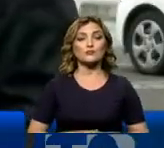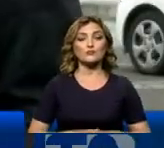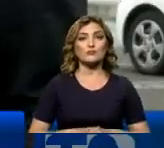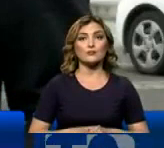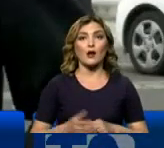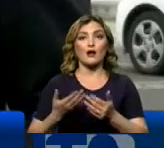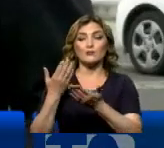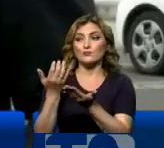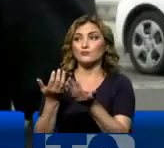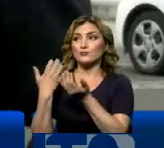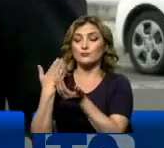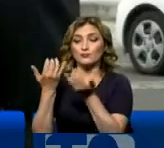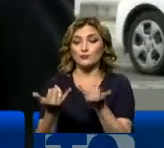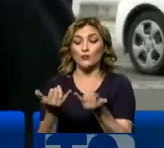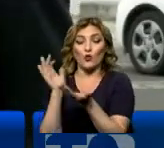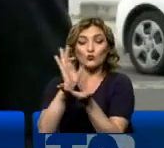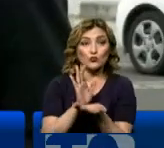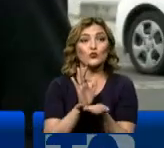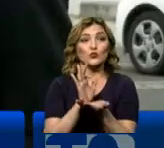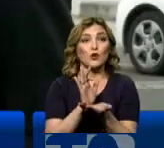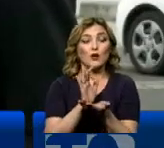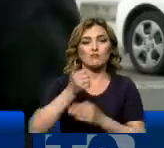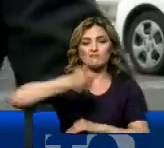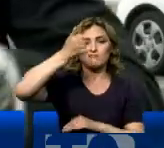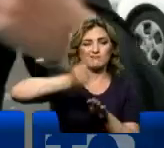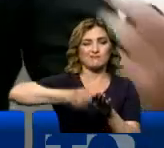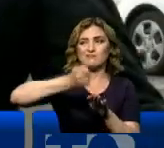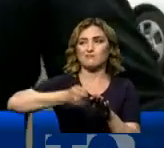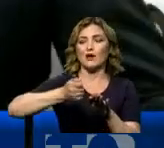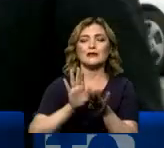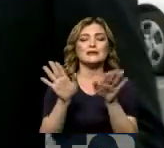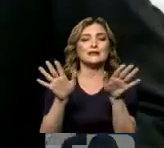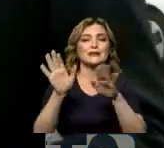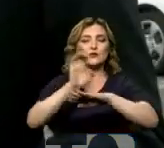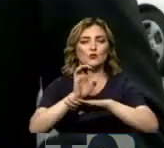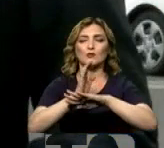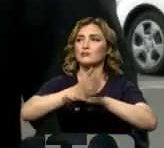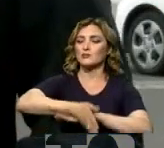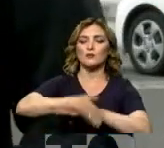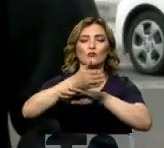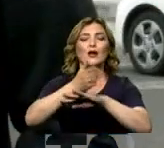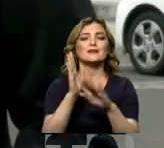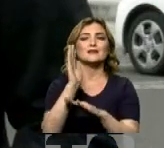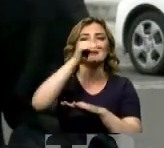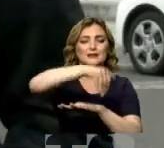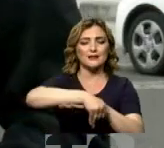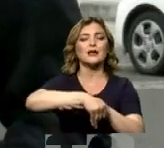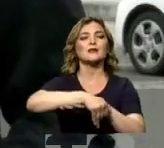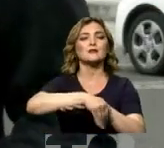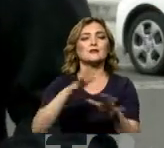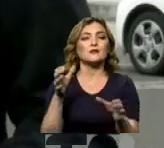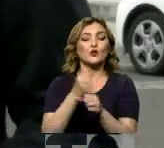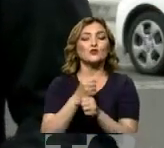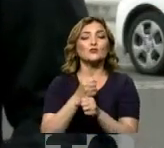presentan los alegatos por parte del Procurador General del Estado, Íñigo Salvador, y posteriormente, ya seguramente en horas de la tarde, lo